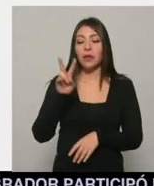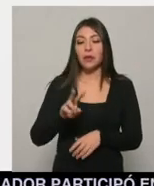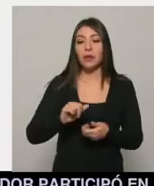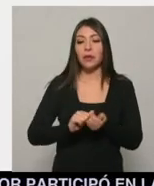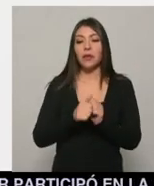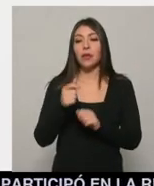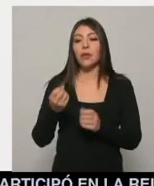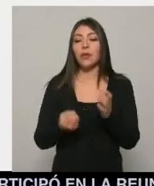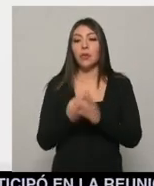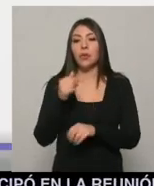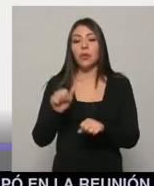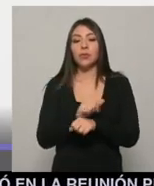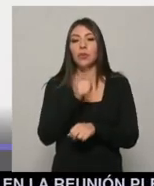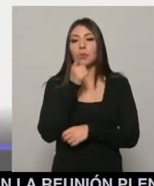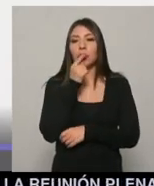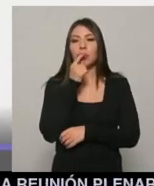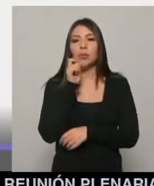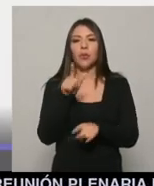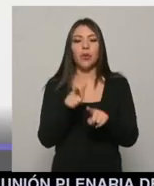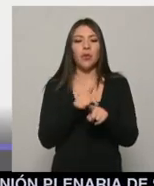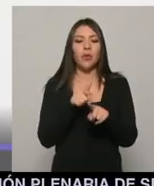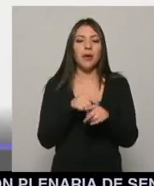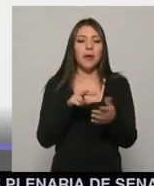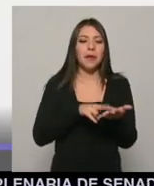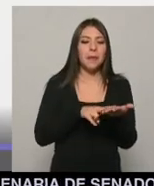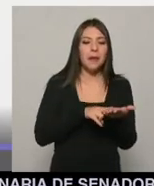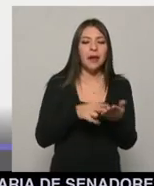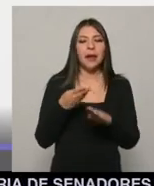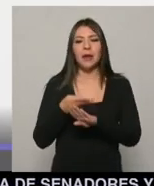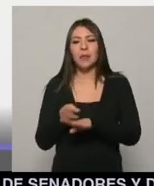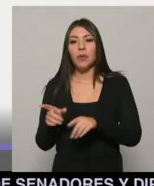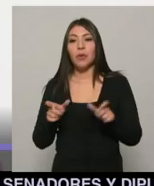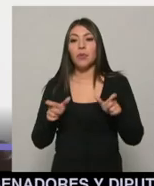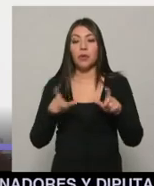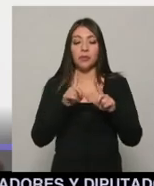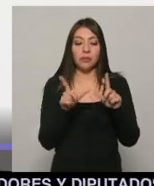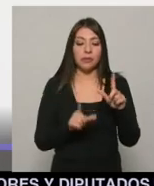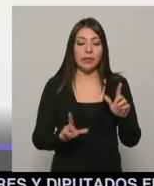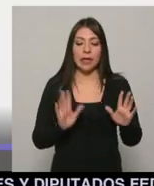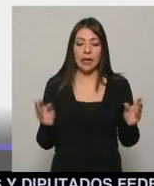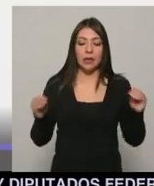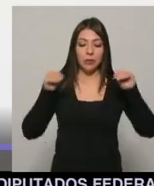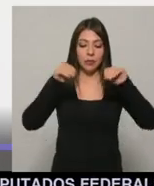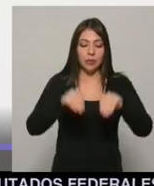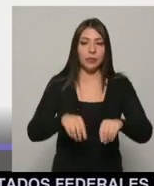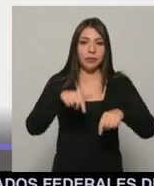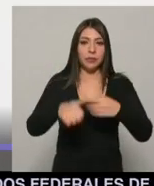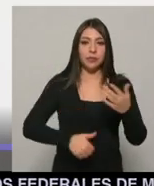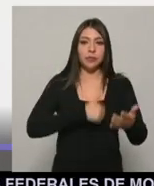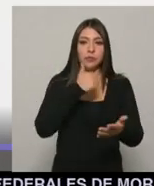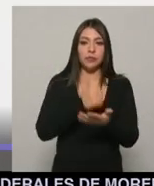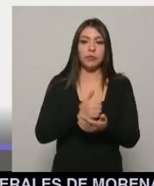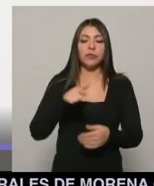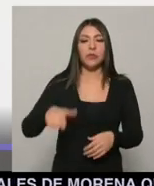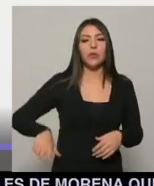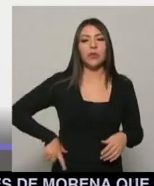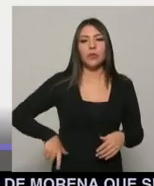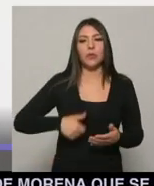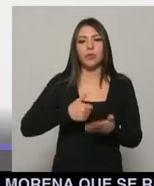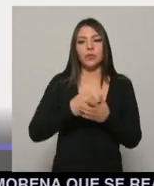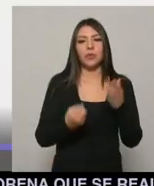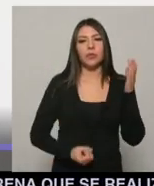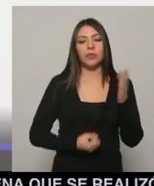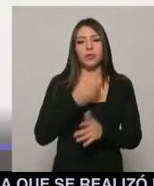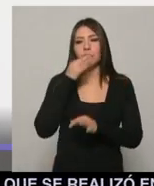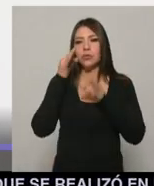las nuevas patrullas, estas de verde con blanco y la Guardia Nacional entró a la ciudad, el gobierno de la ciudad ha emprendido una campaña